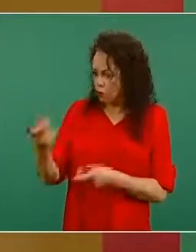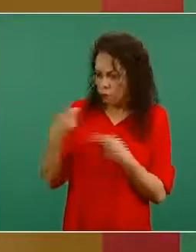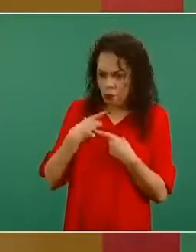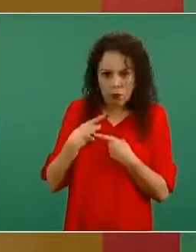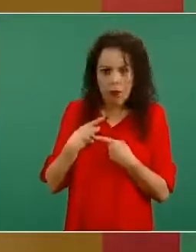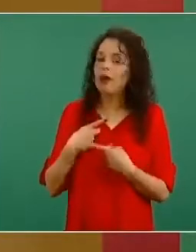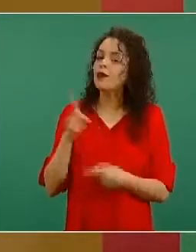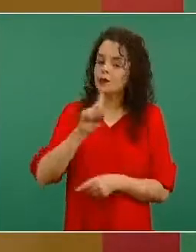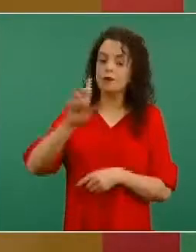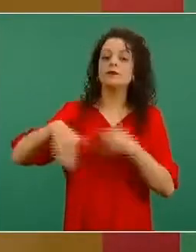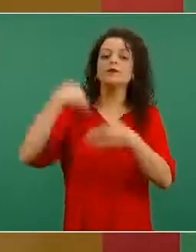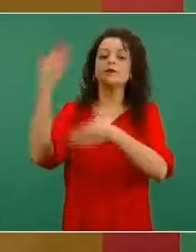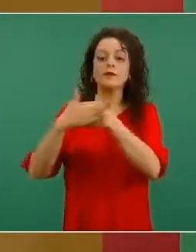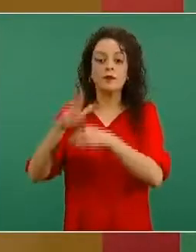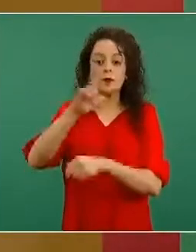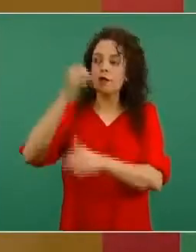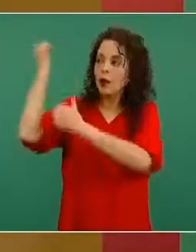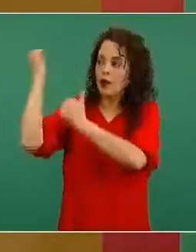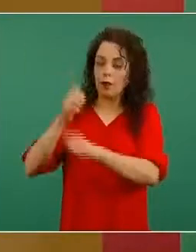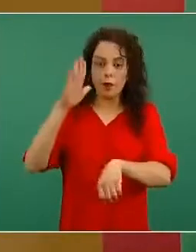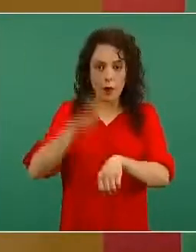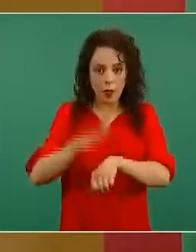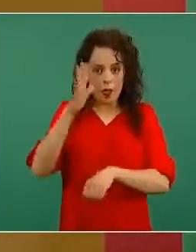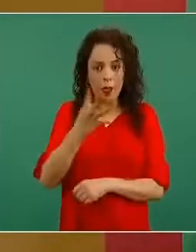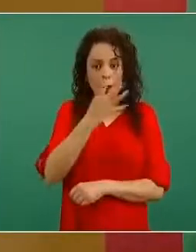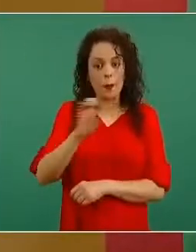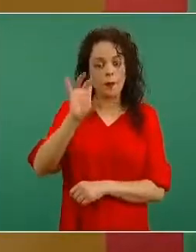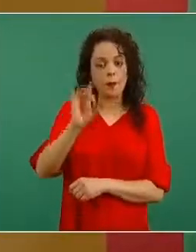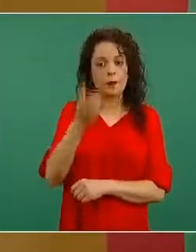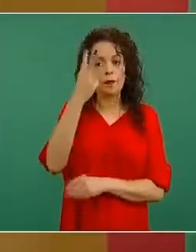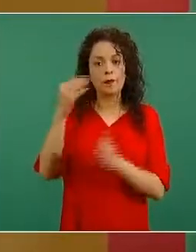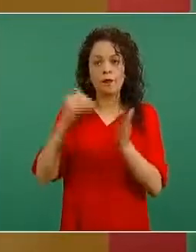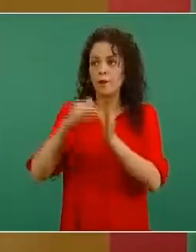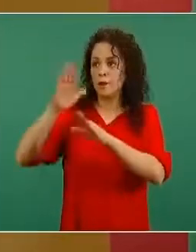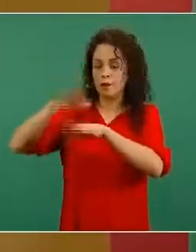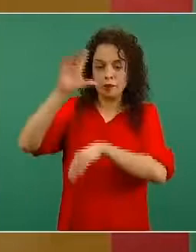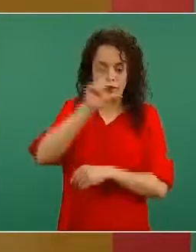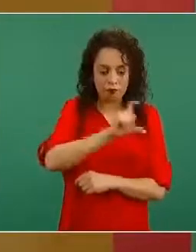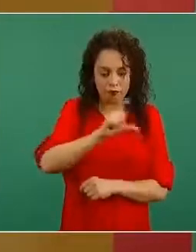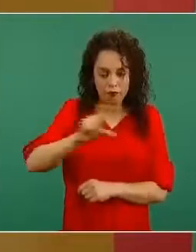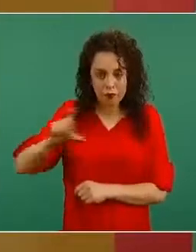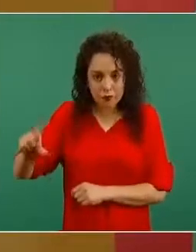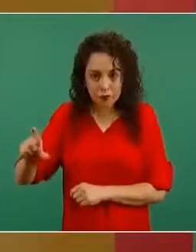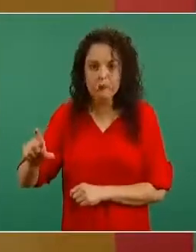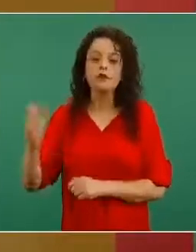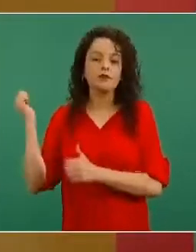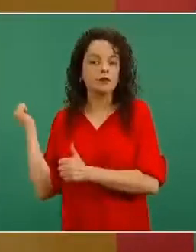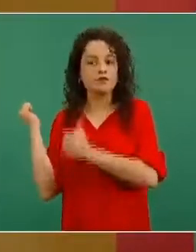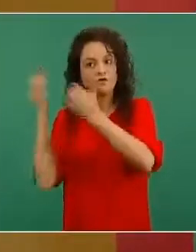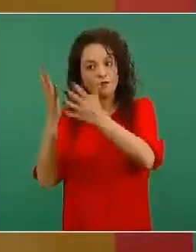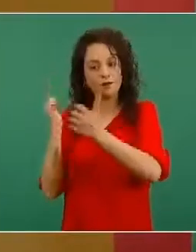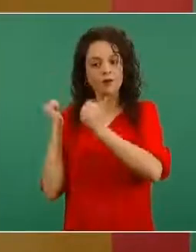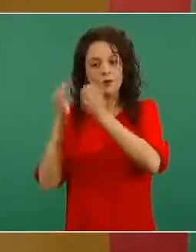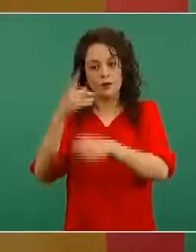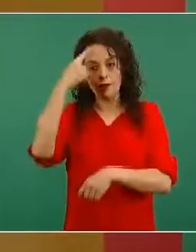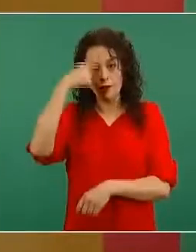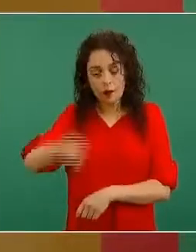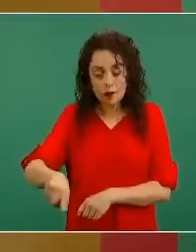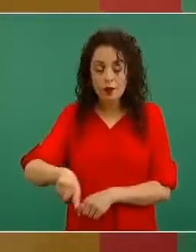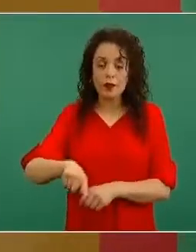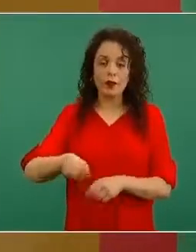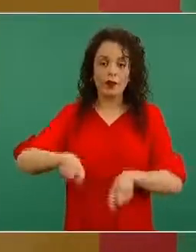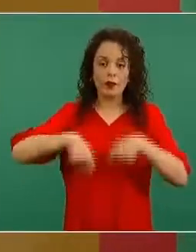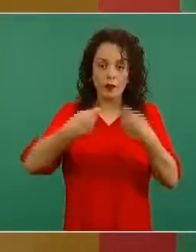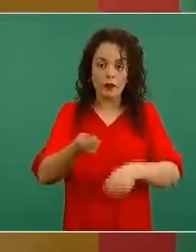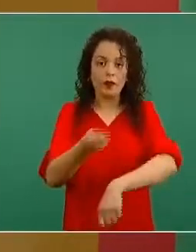martes llega el siguiente paquete, más de 433,000 dosis, y será enviado también para continuar hasta completar la